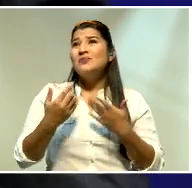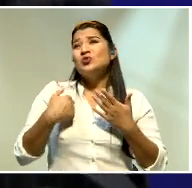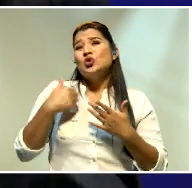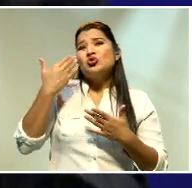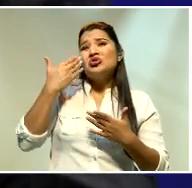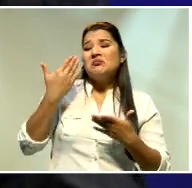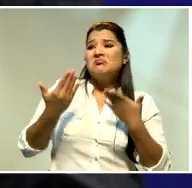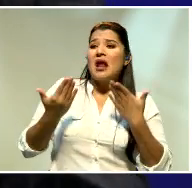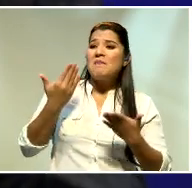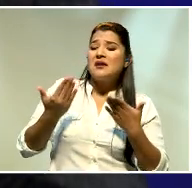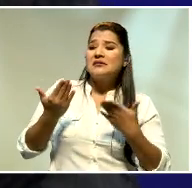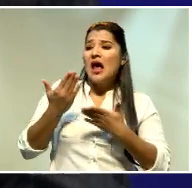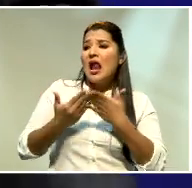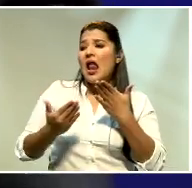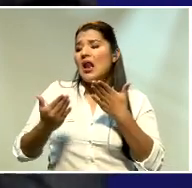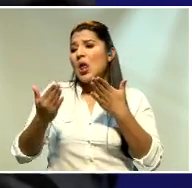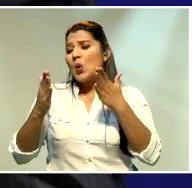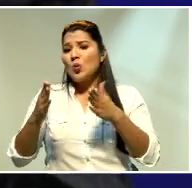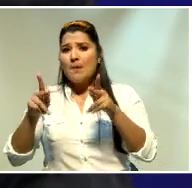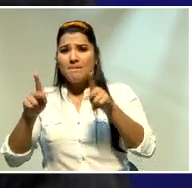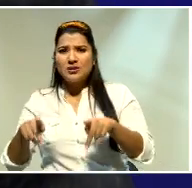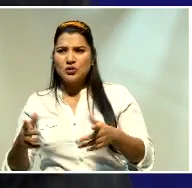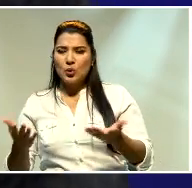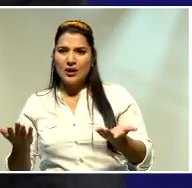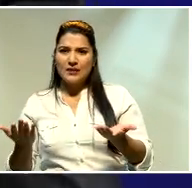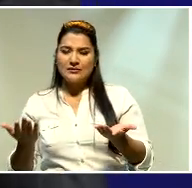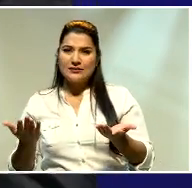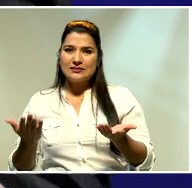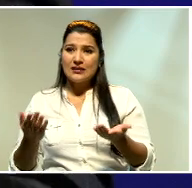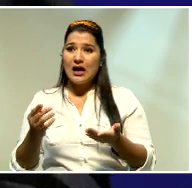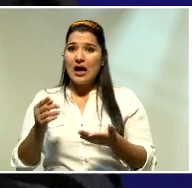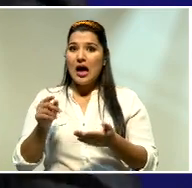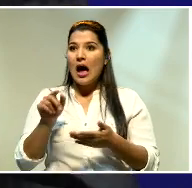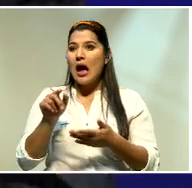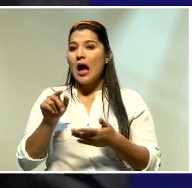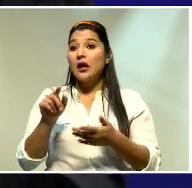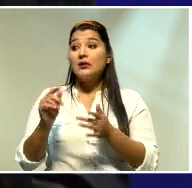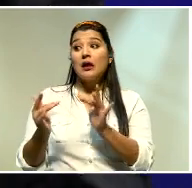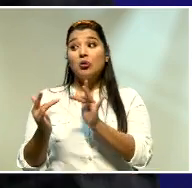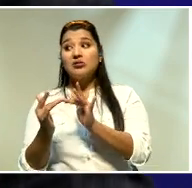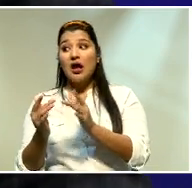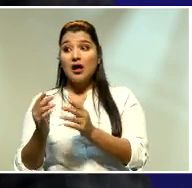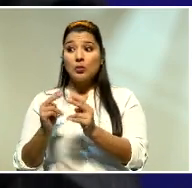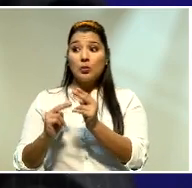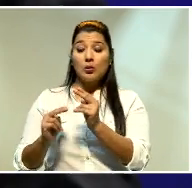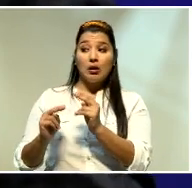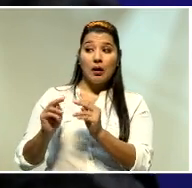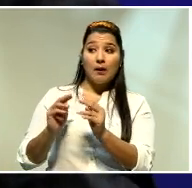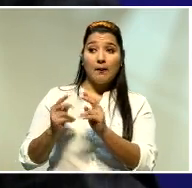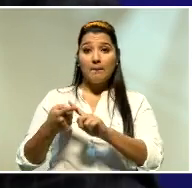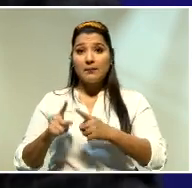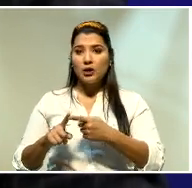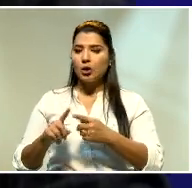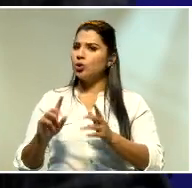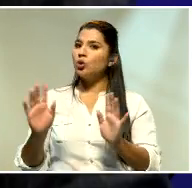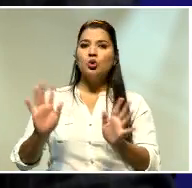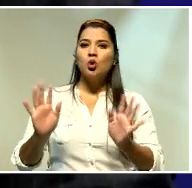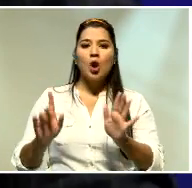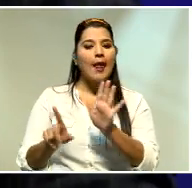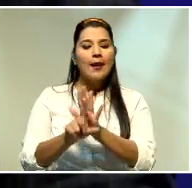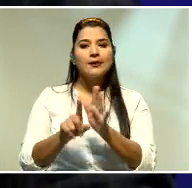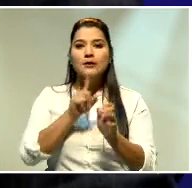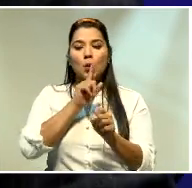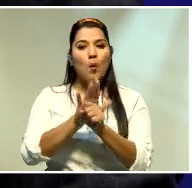bueno, los contactos y aquí y allá, pero ahí no hay, como dicen popularmente, ahí no hay tutía. La ley tiene que cumplirse para todos.